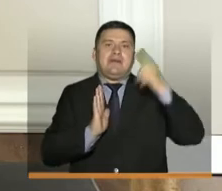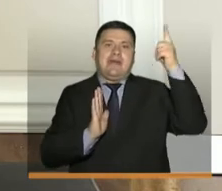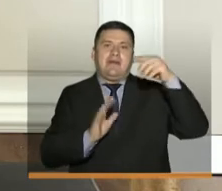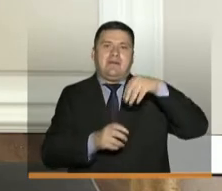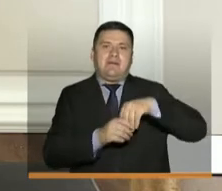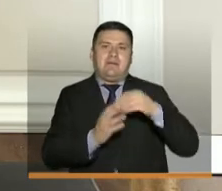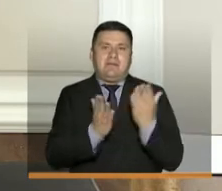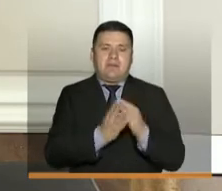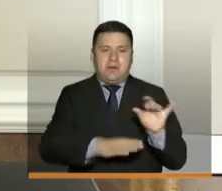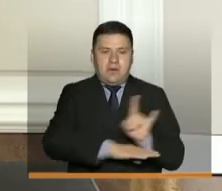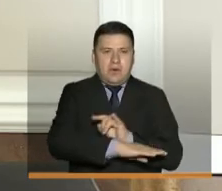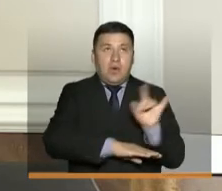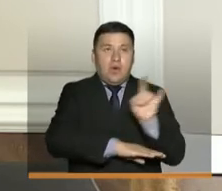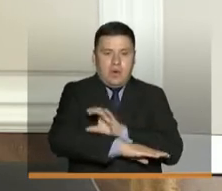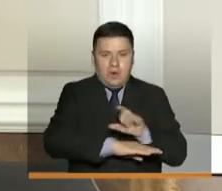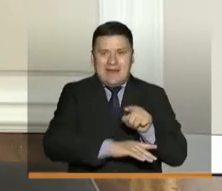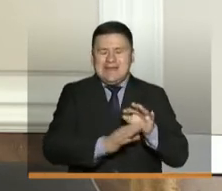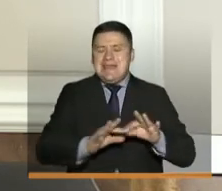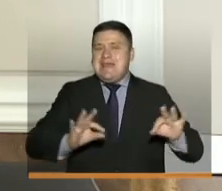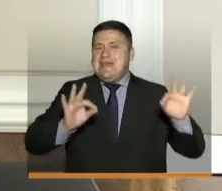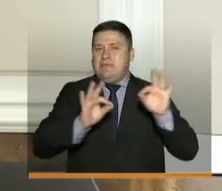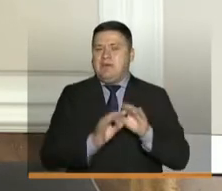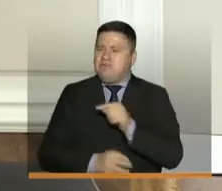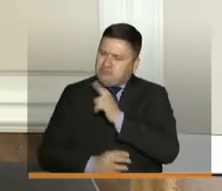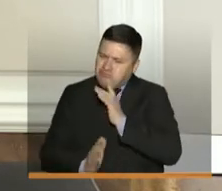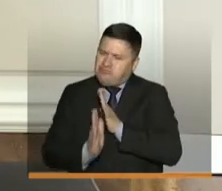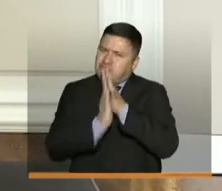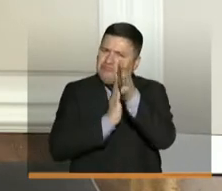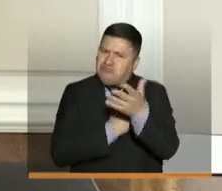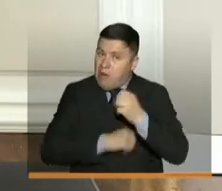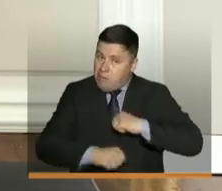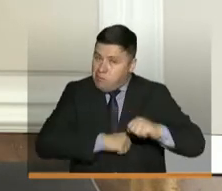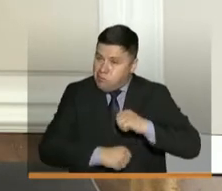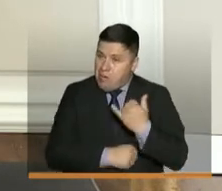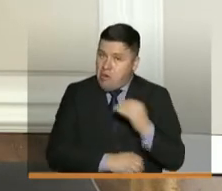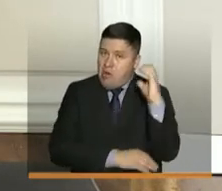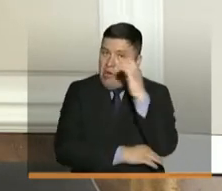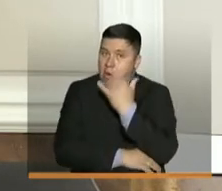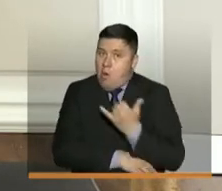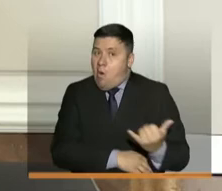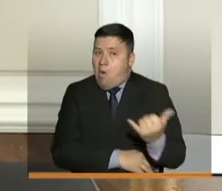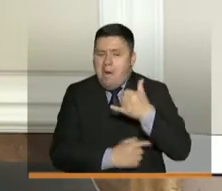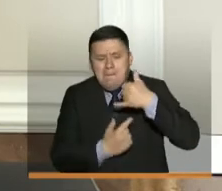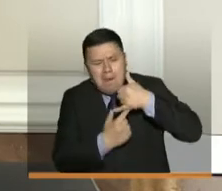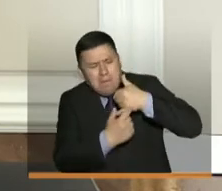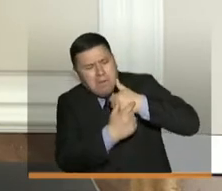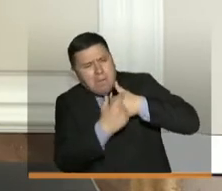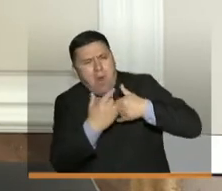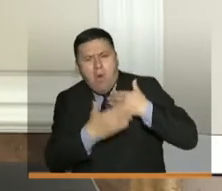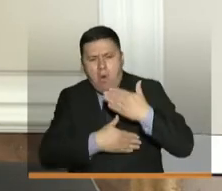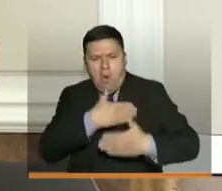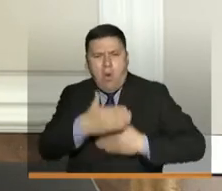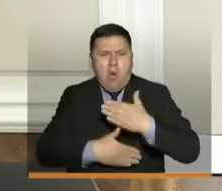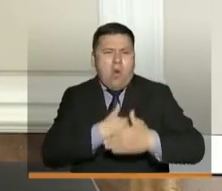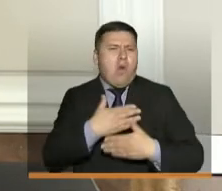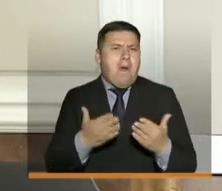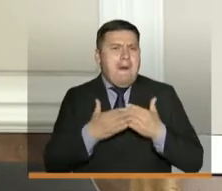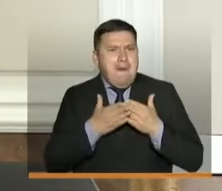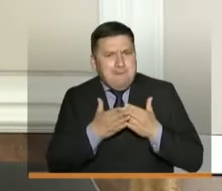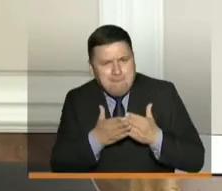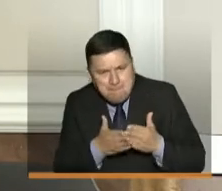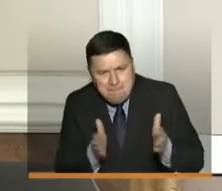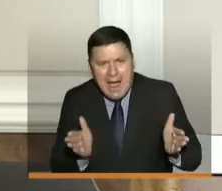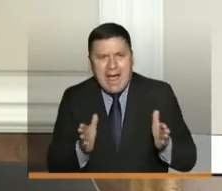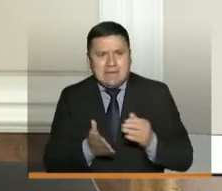adecuada. A mí me gustaría también que usted le hable a esos colombianos que están en esas regiones, de cómo va a seguir